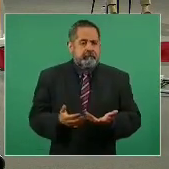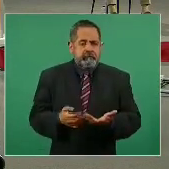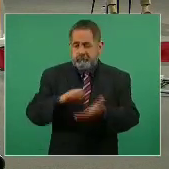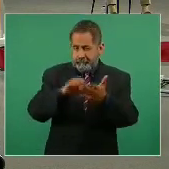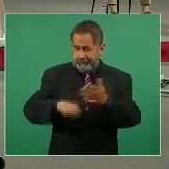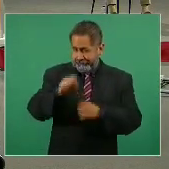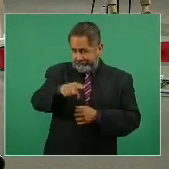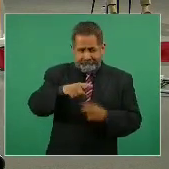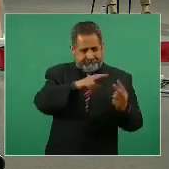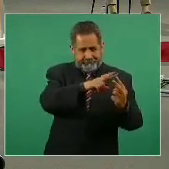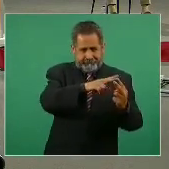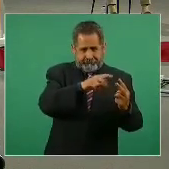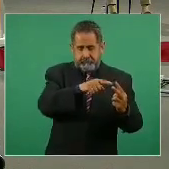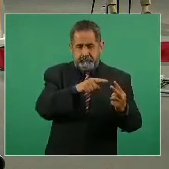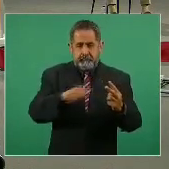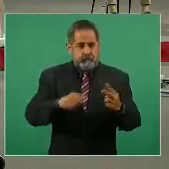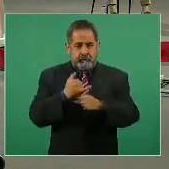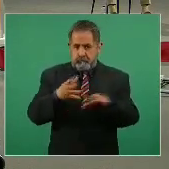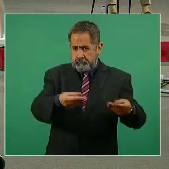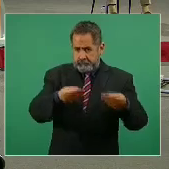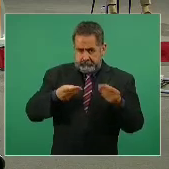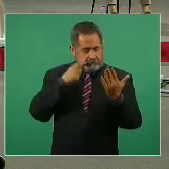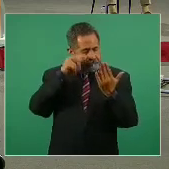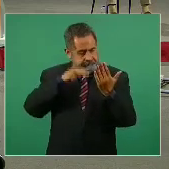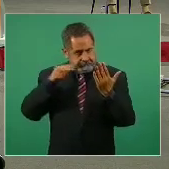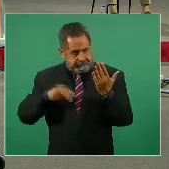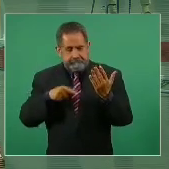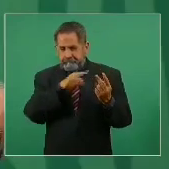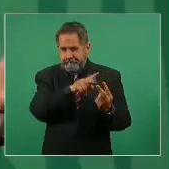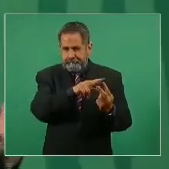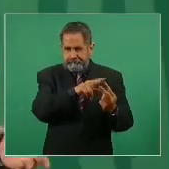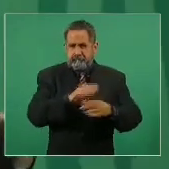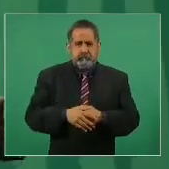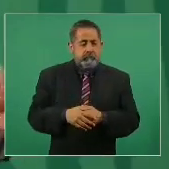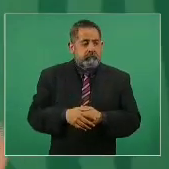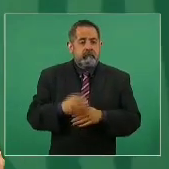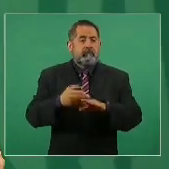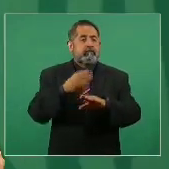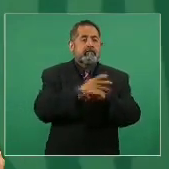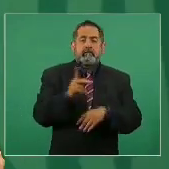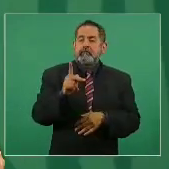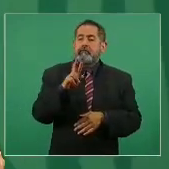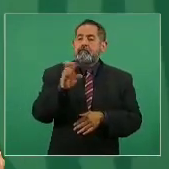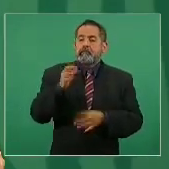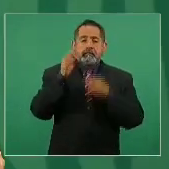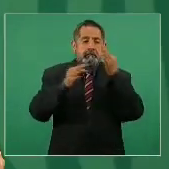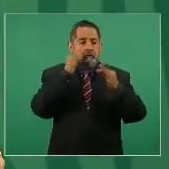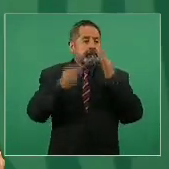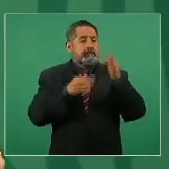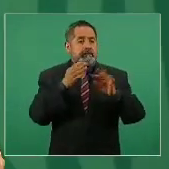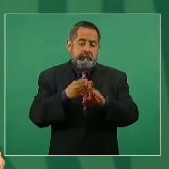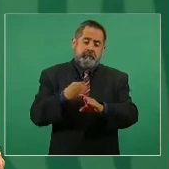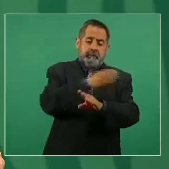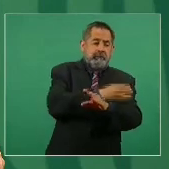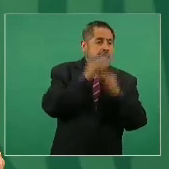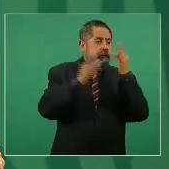en este caso, de acuerdo al informe que tengo, Hubieron precampañas. Solamente fueron dos videos y ustedes